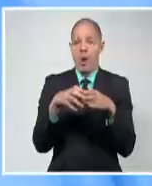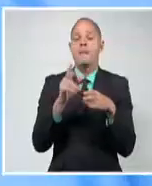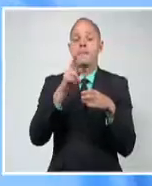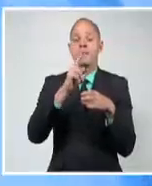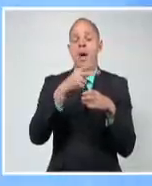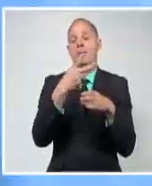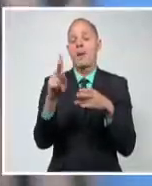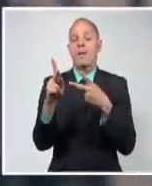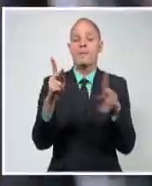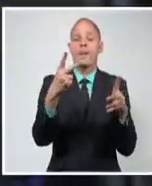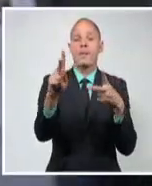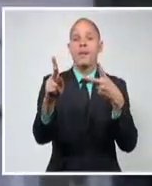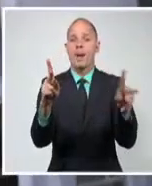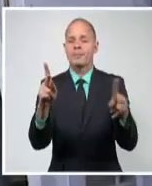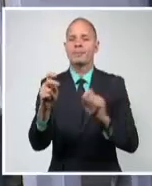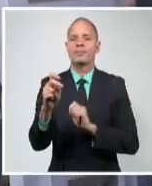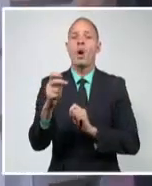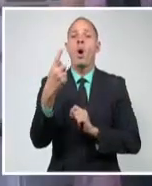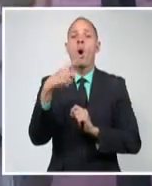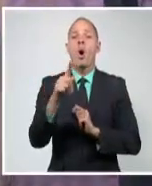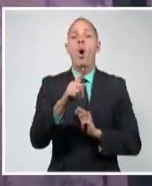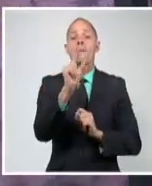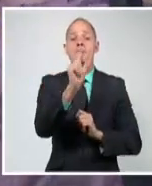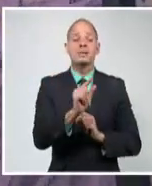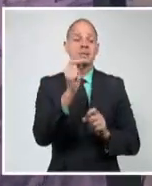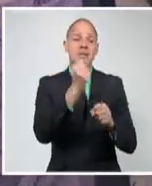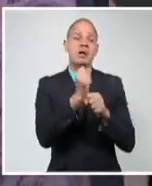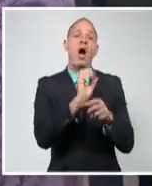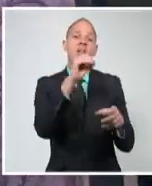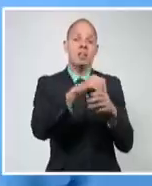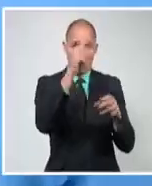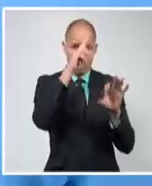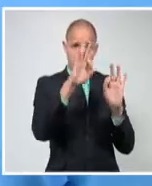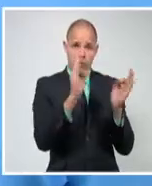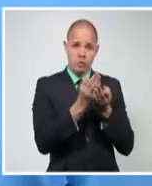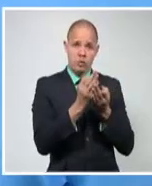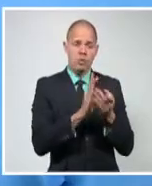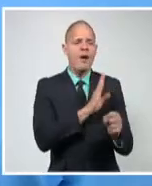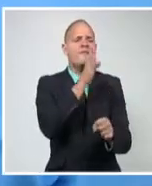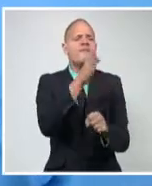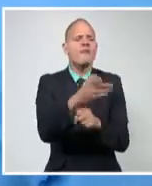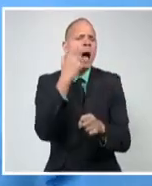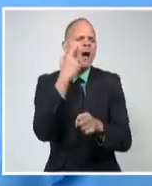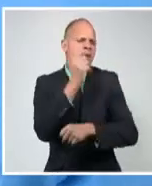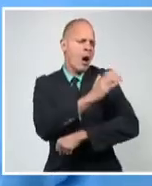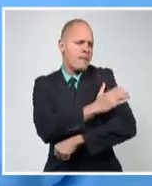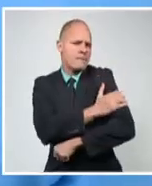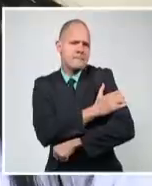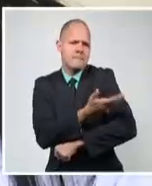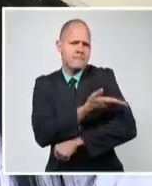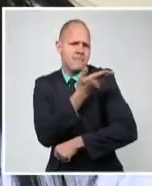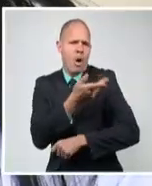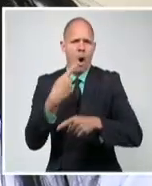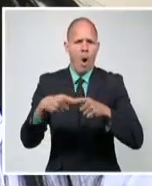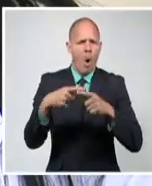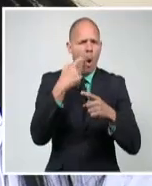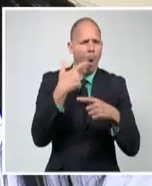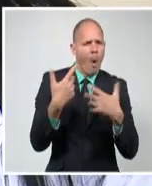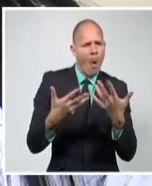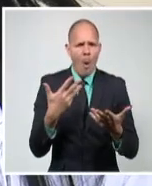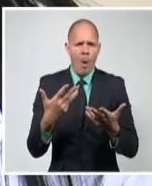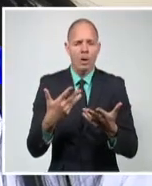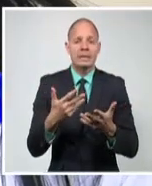familias tomando signos vitales, todos volcados al barrio para acabar de controlar a la pandemia. Visitan casa a